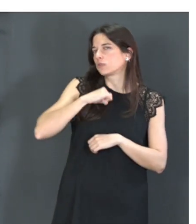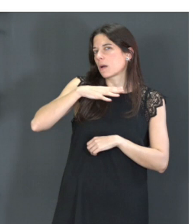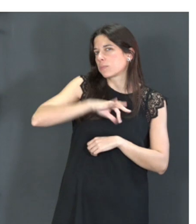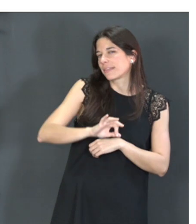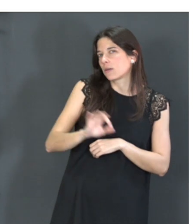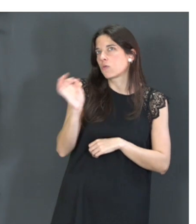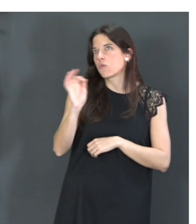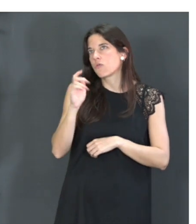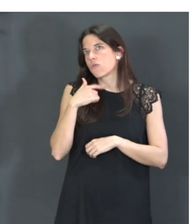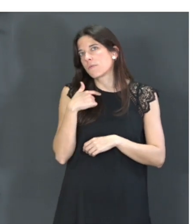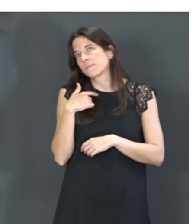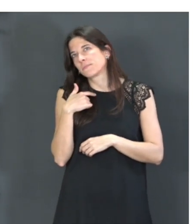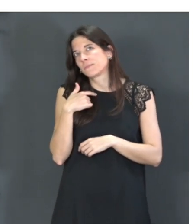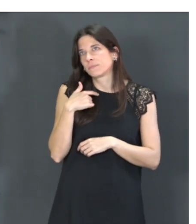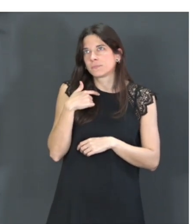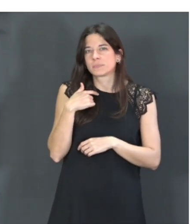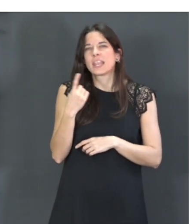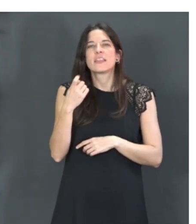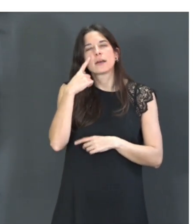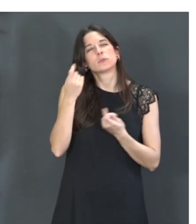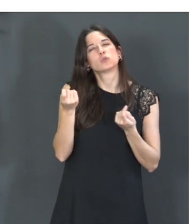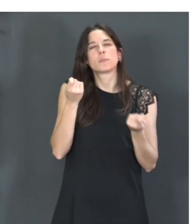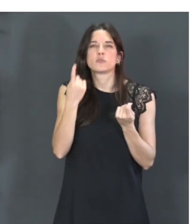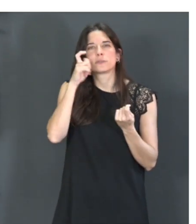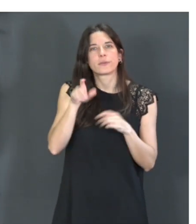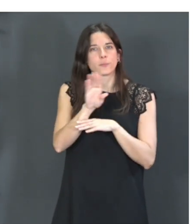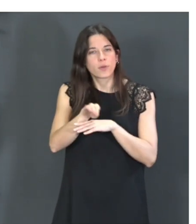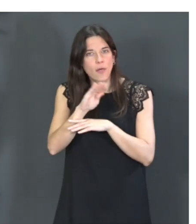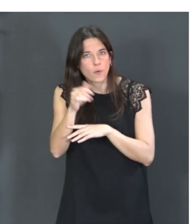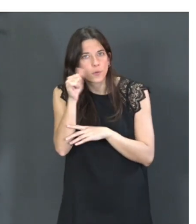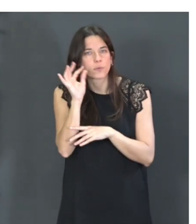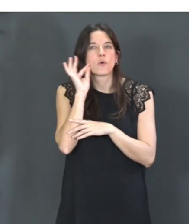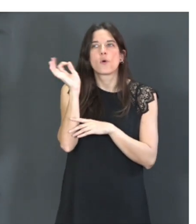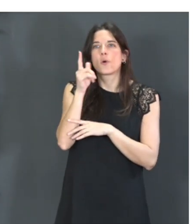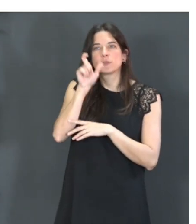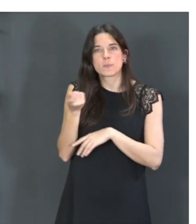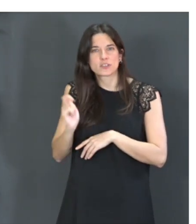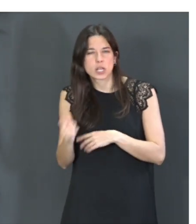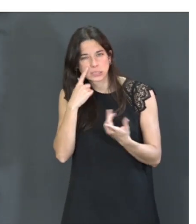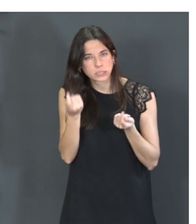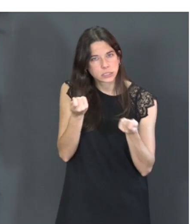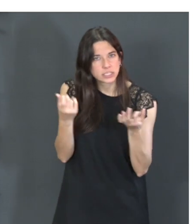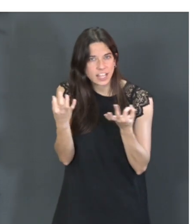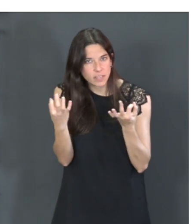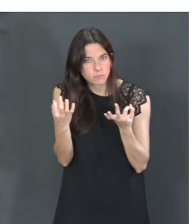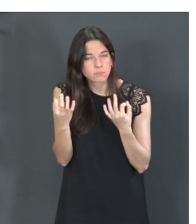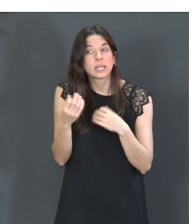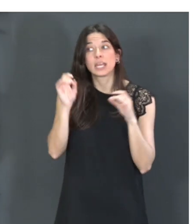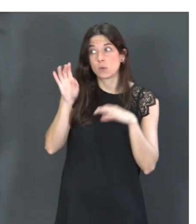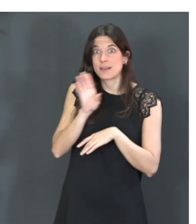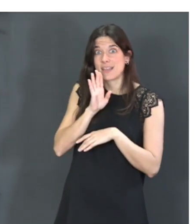si es recomendable contar con la supervisión de un cuidador o de un profesional. Y, como hemos hecho con